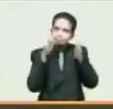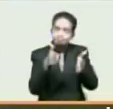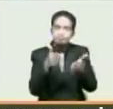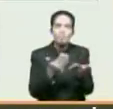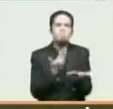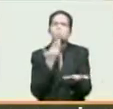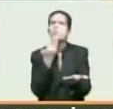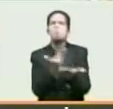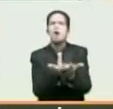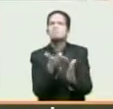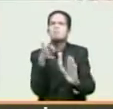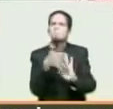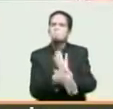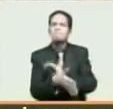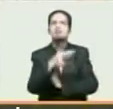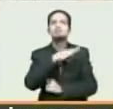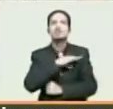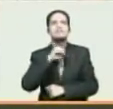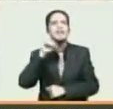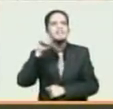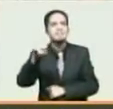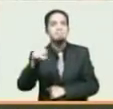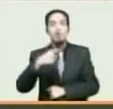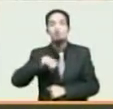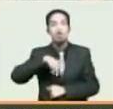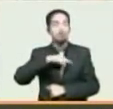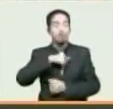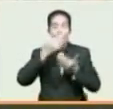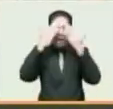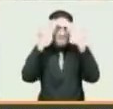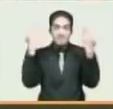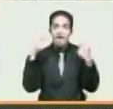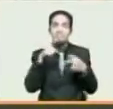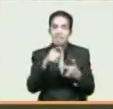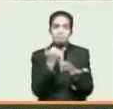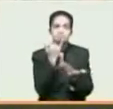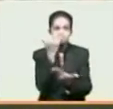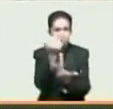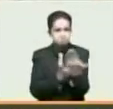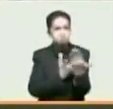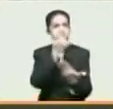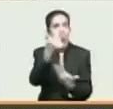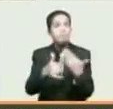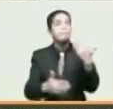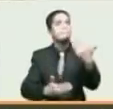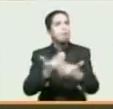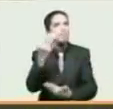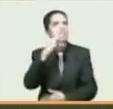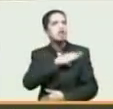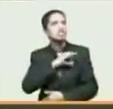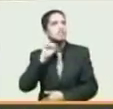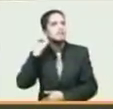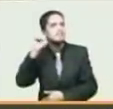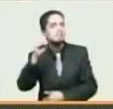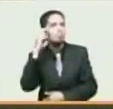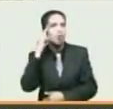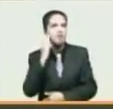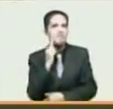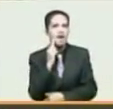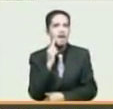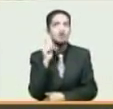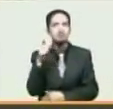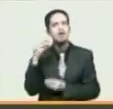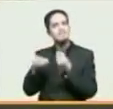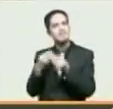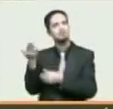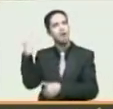el socialismo y de ahí no nos va a sacar absolutamente nadie. Es la propuesta del modelo socialista bolivariano que hizo el